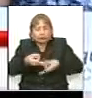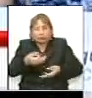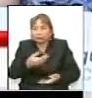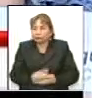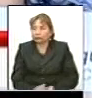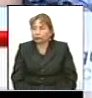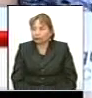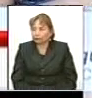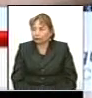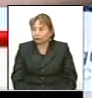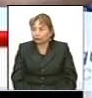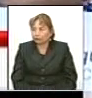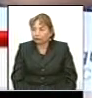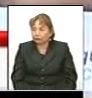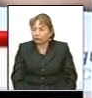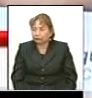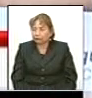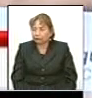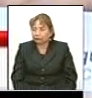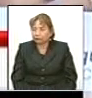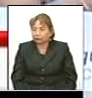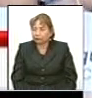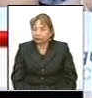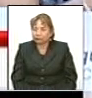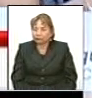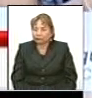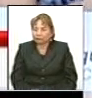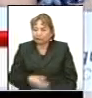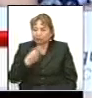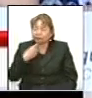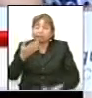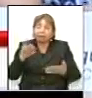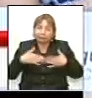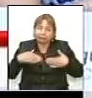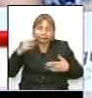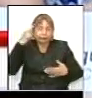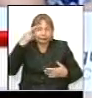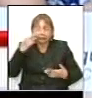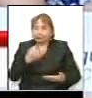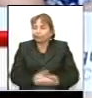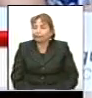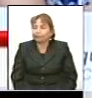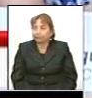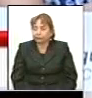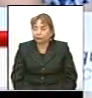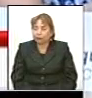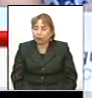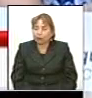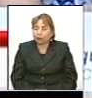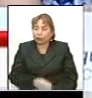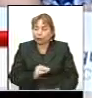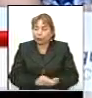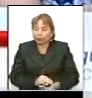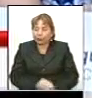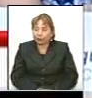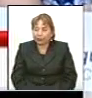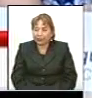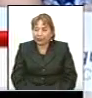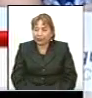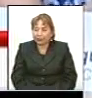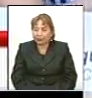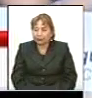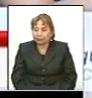para pagar energía o lo que les ingresa simplemente no alcanza entonces